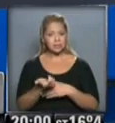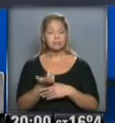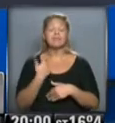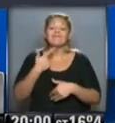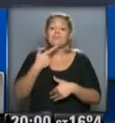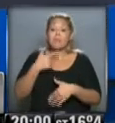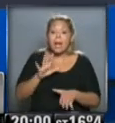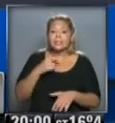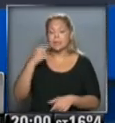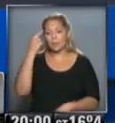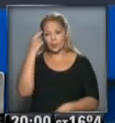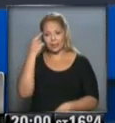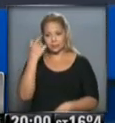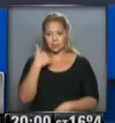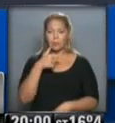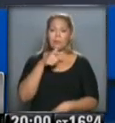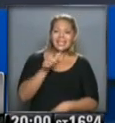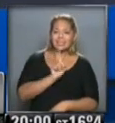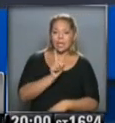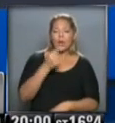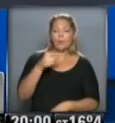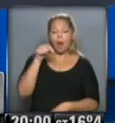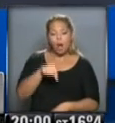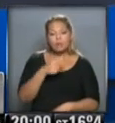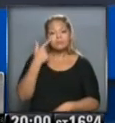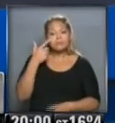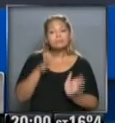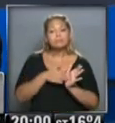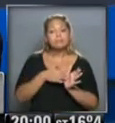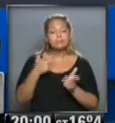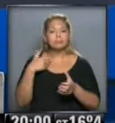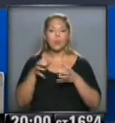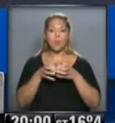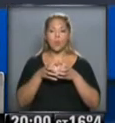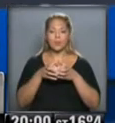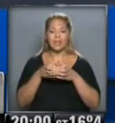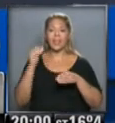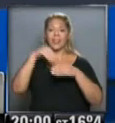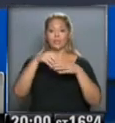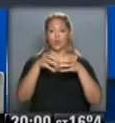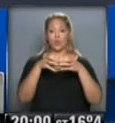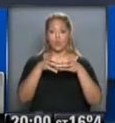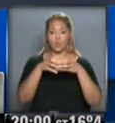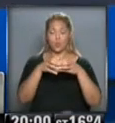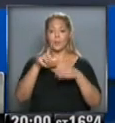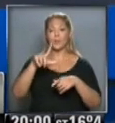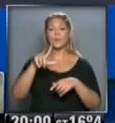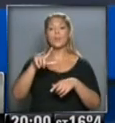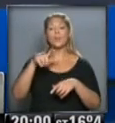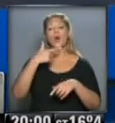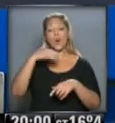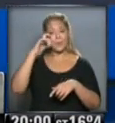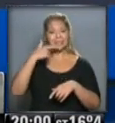Cecilia, parecería en la previa que no, pero hoy empezó a probar el equipo y Leonel está entre los 11, en instantes todos los detalles de lo que se